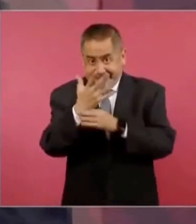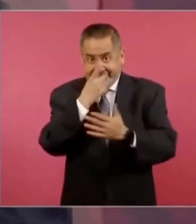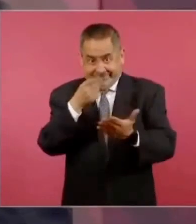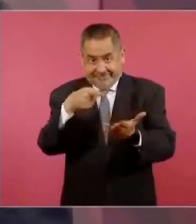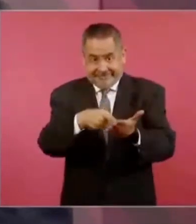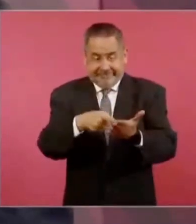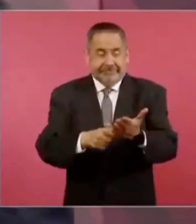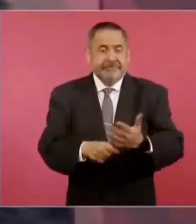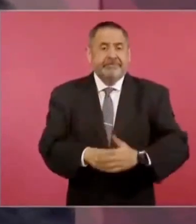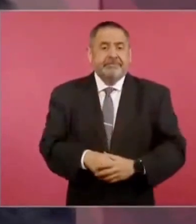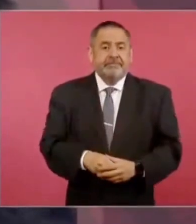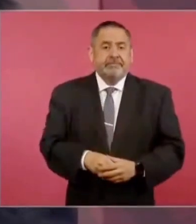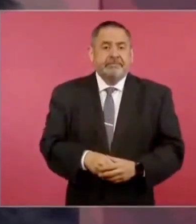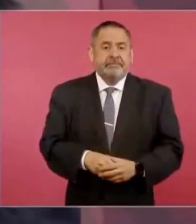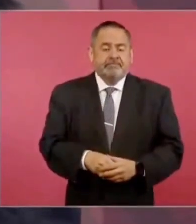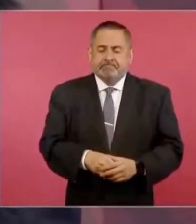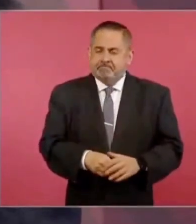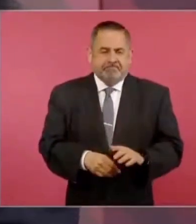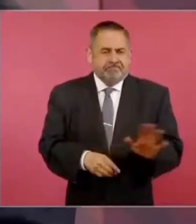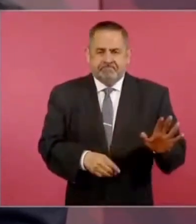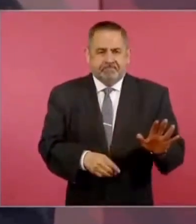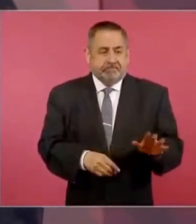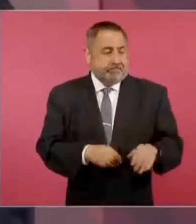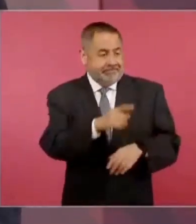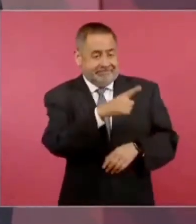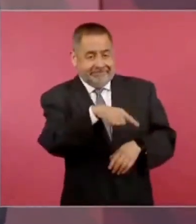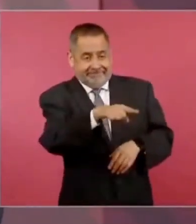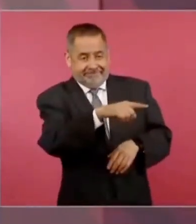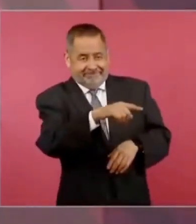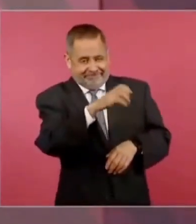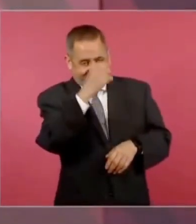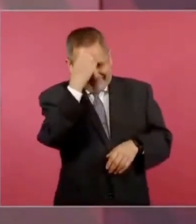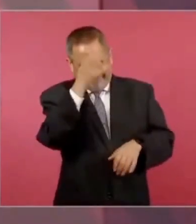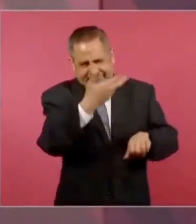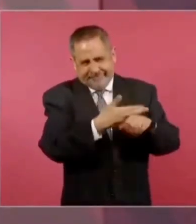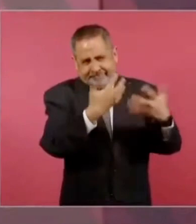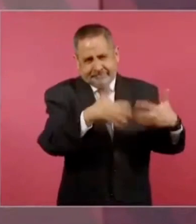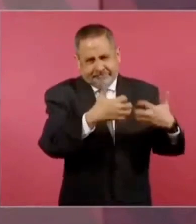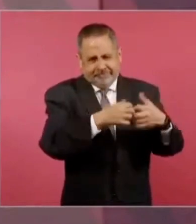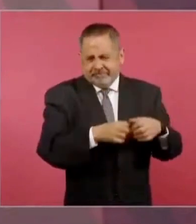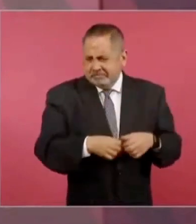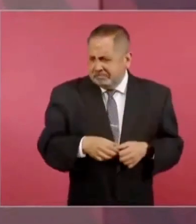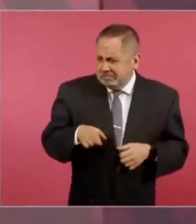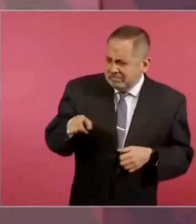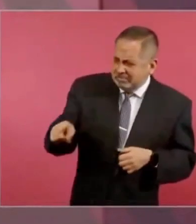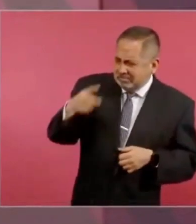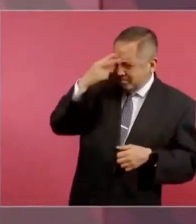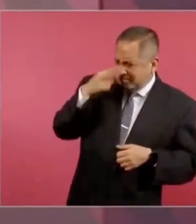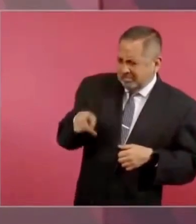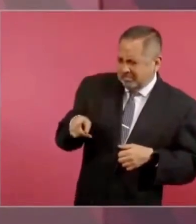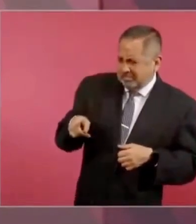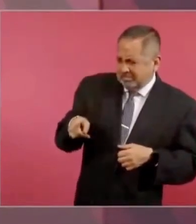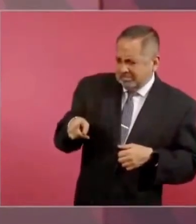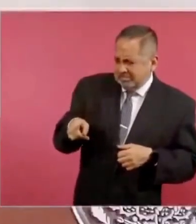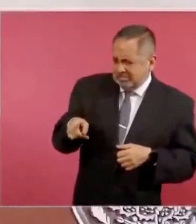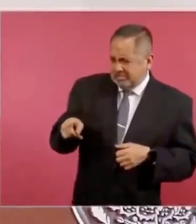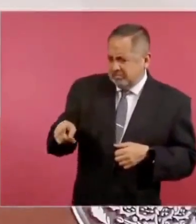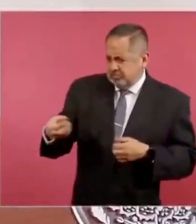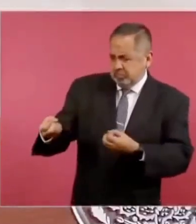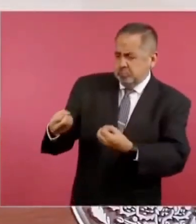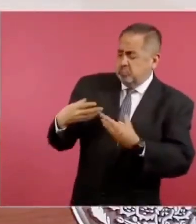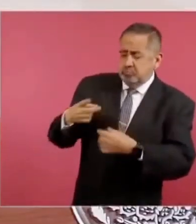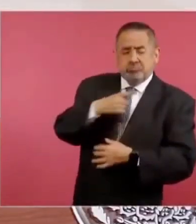textualmente, pues consideran que los mexicanos nacieron para